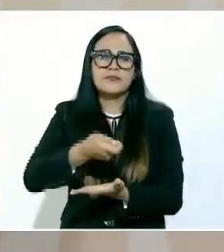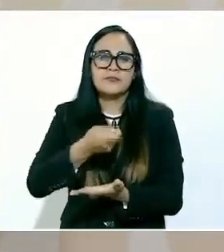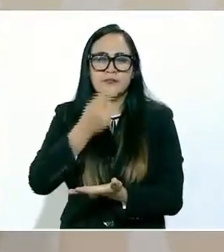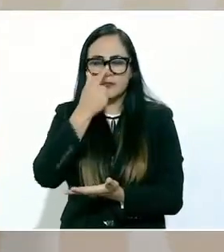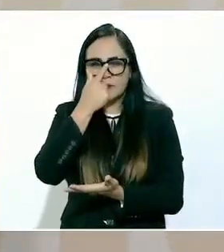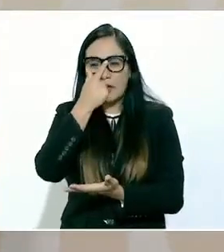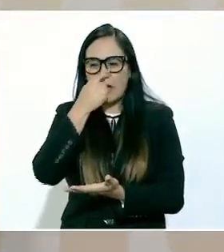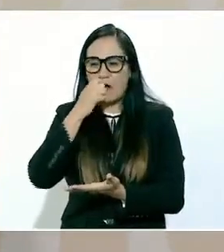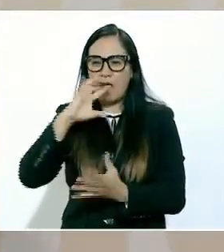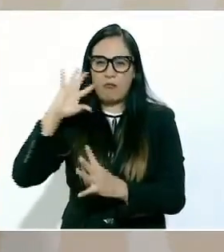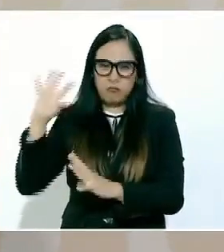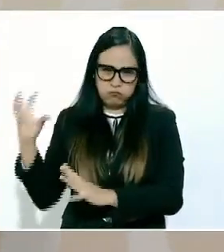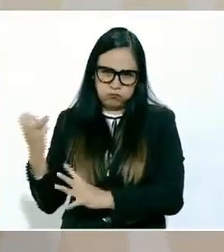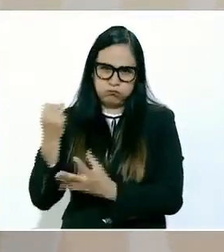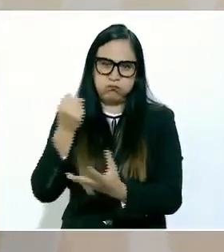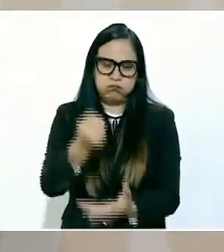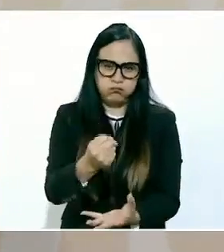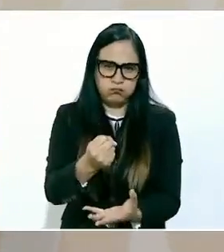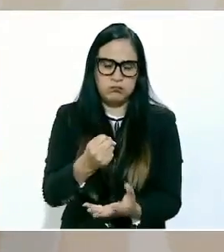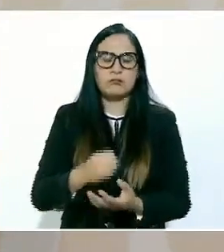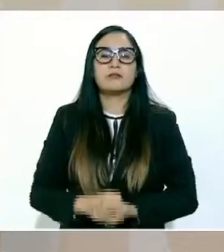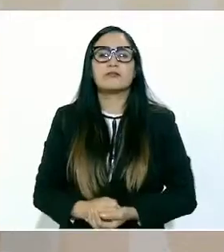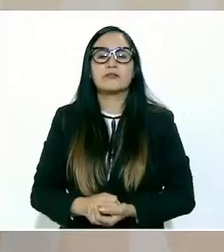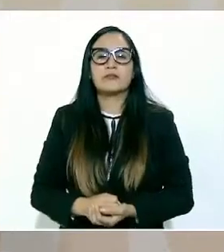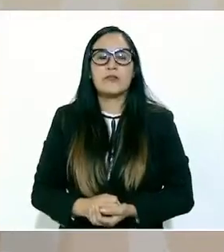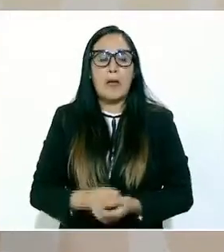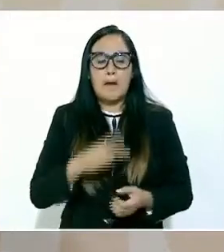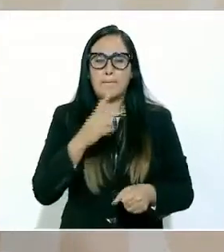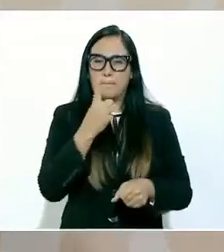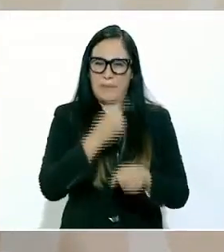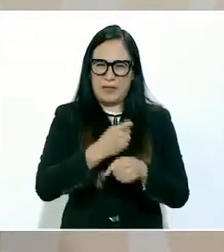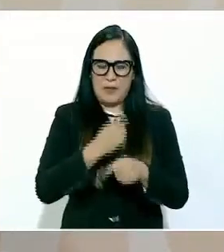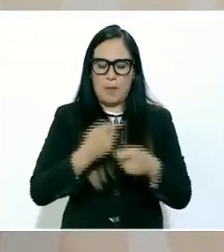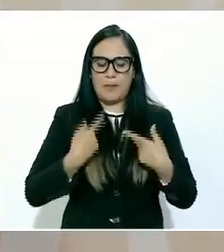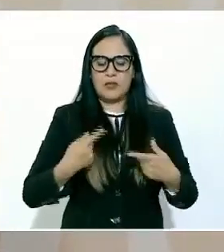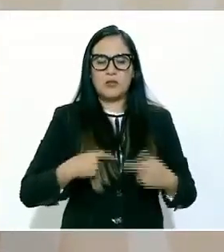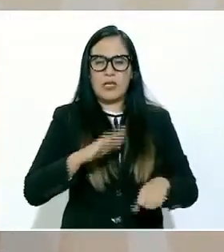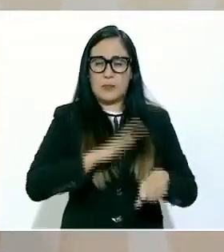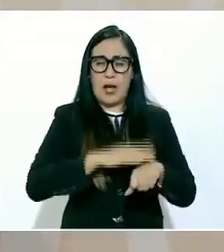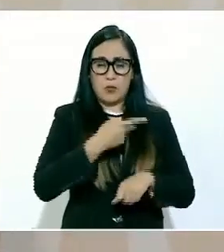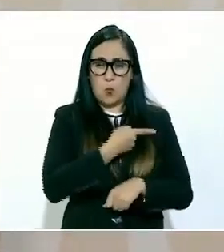mucha inversión de abajo hacia arriba.